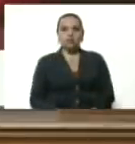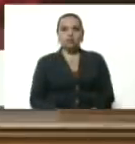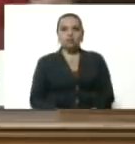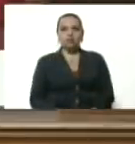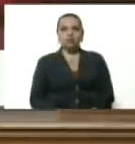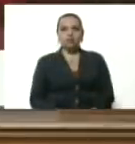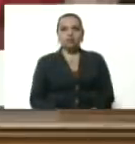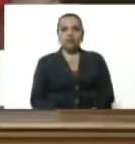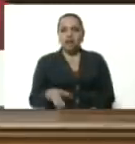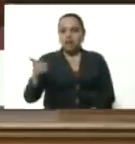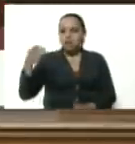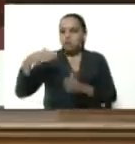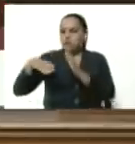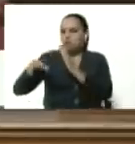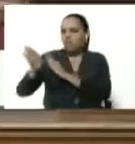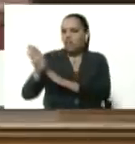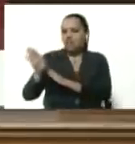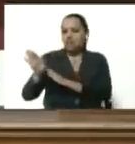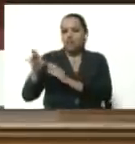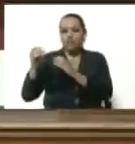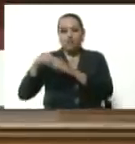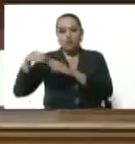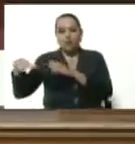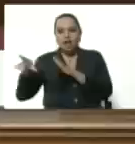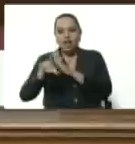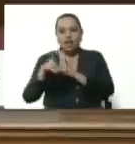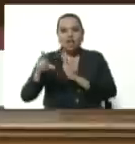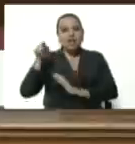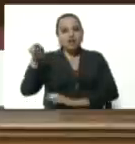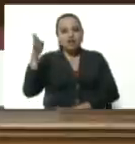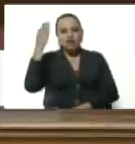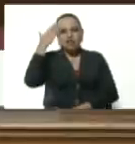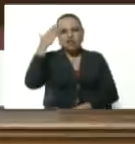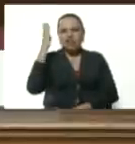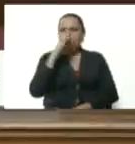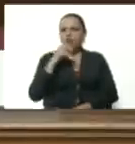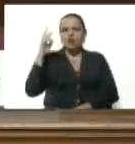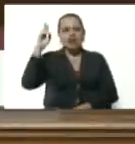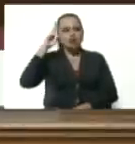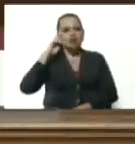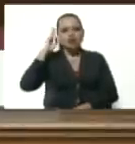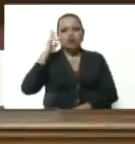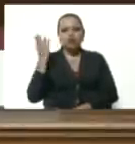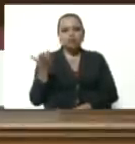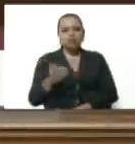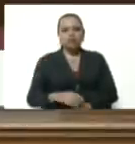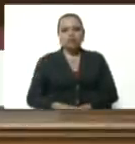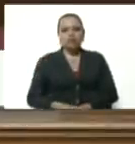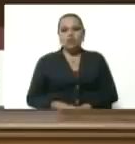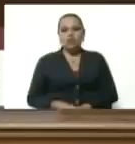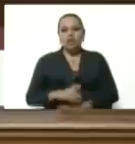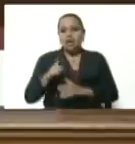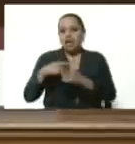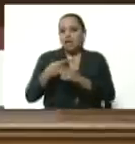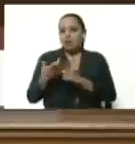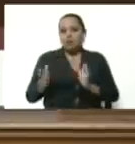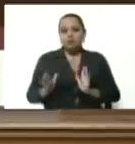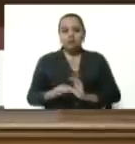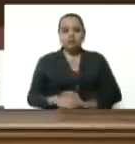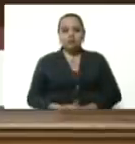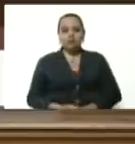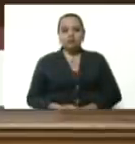Cuando ellos se van por una instancia que no corresponde, es porque saben que no tienen la razón. Pueden tener los votos, pero no tienen la